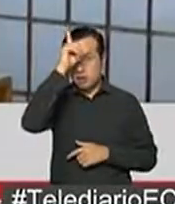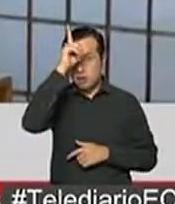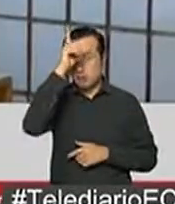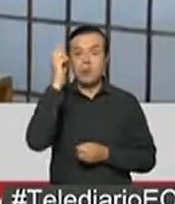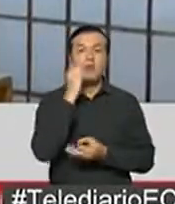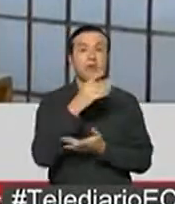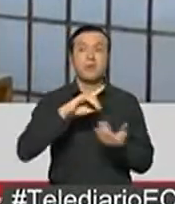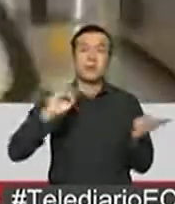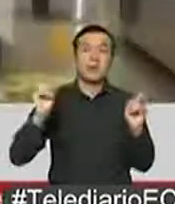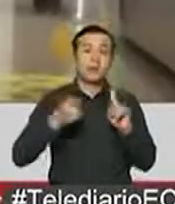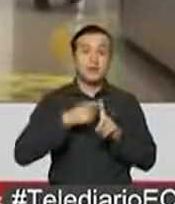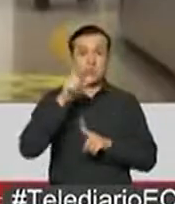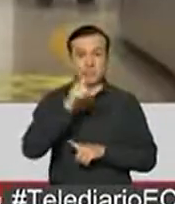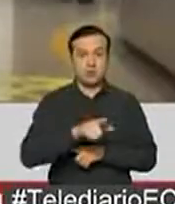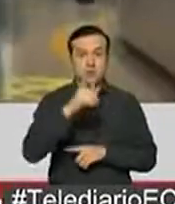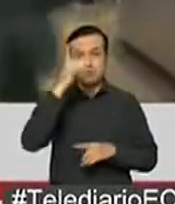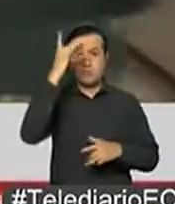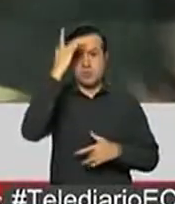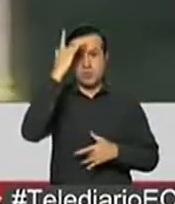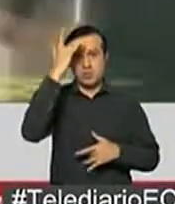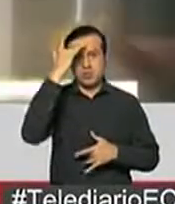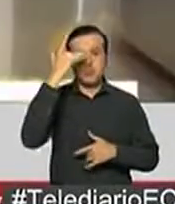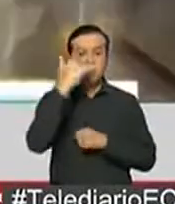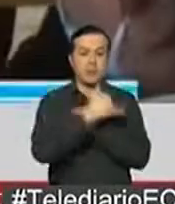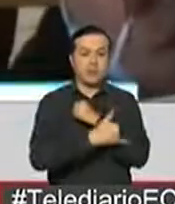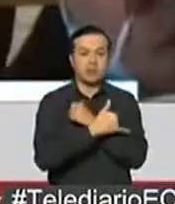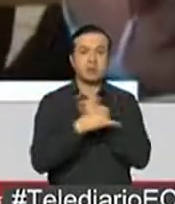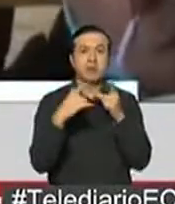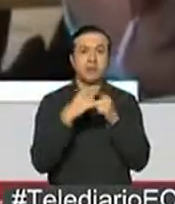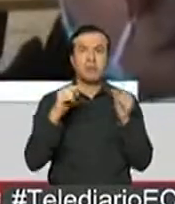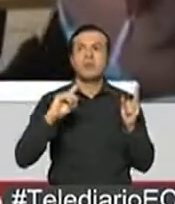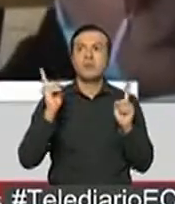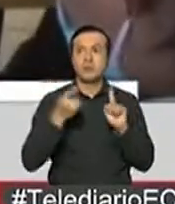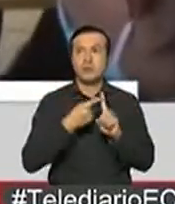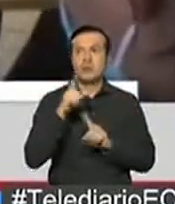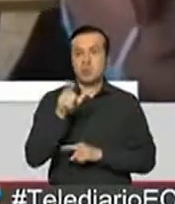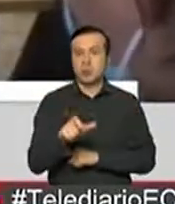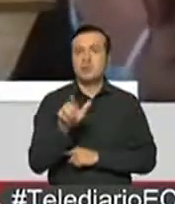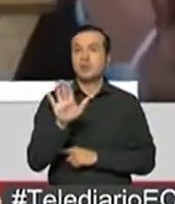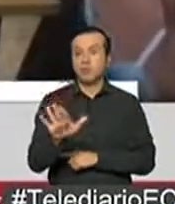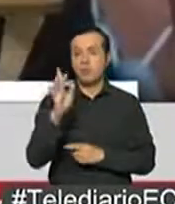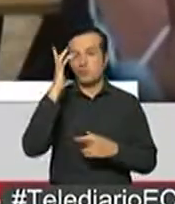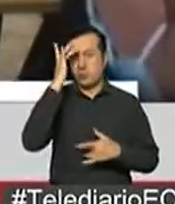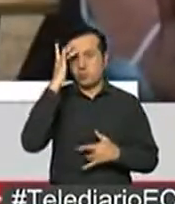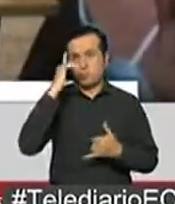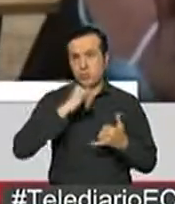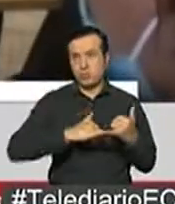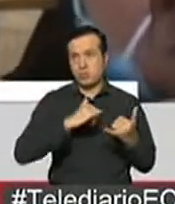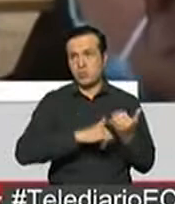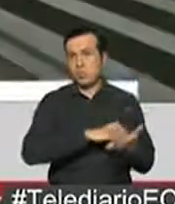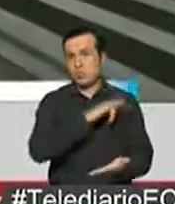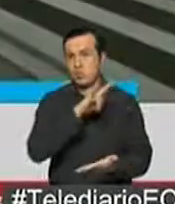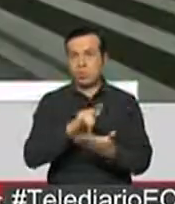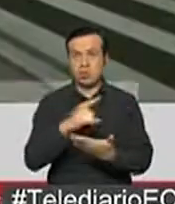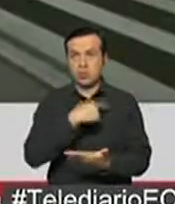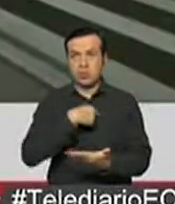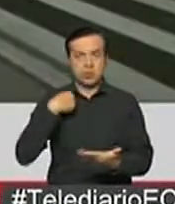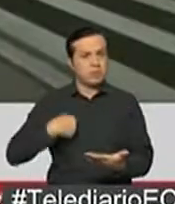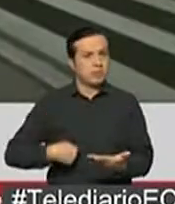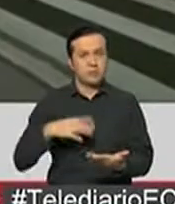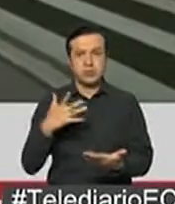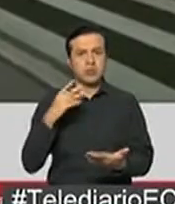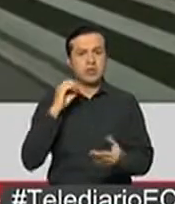confirmó su primer paciente infectado y japón- reveló el 1er de un hombre portador del virus que no viajó a china la organización